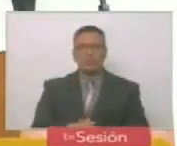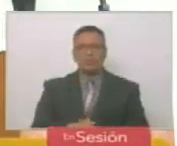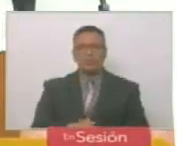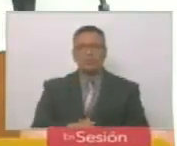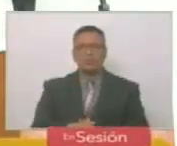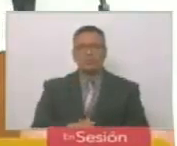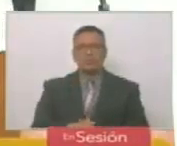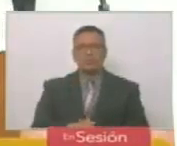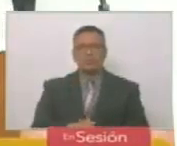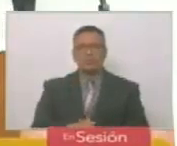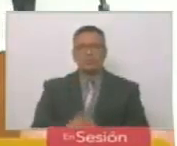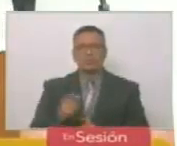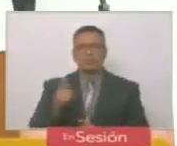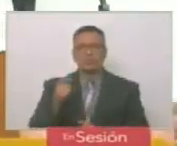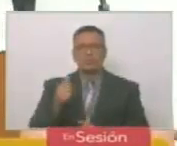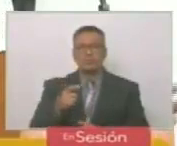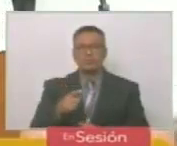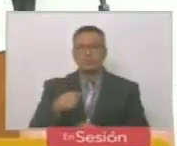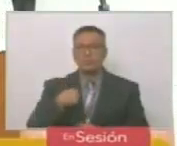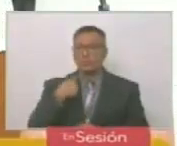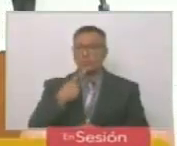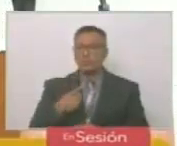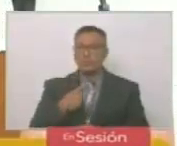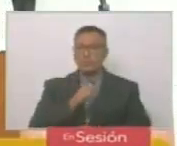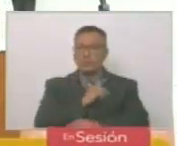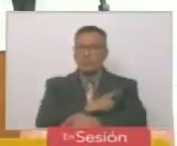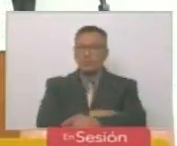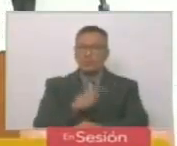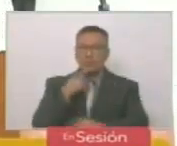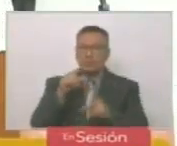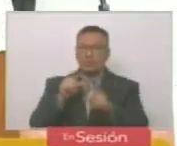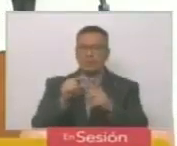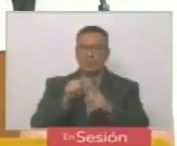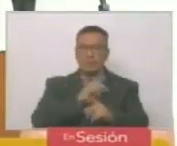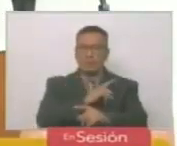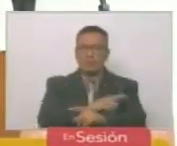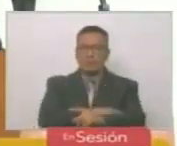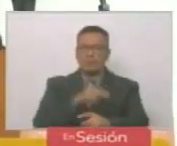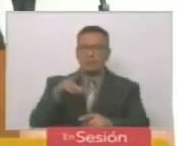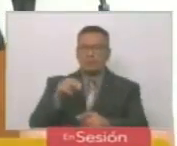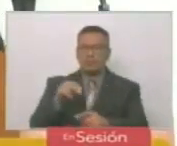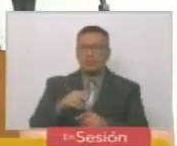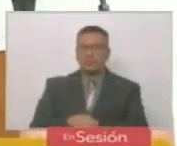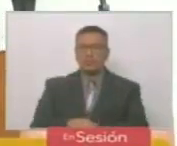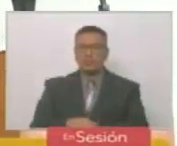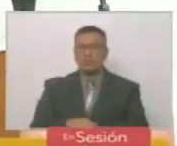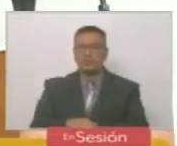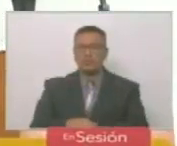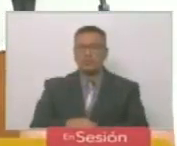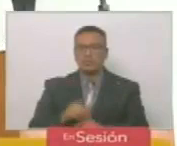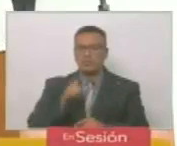un poco, no quiero usar una palabra fuerte, en una